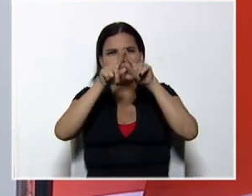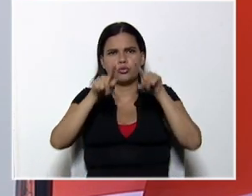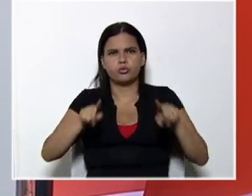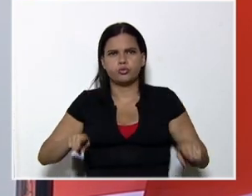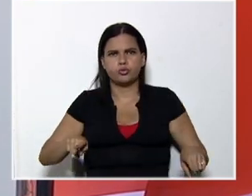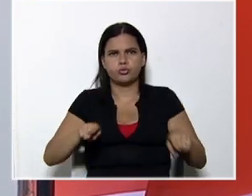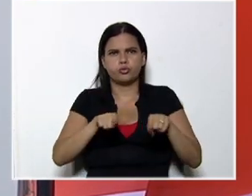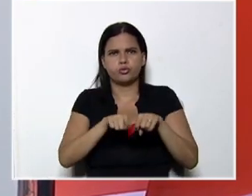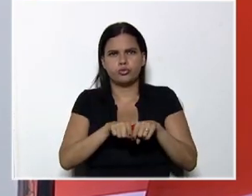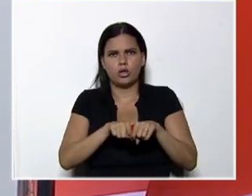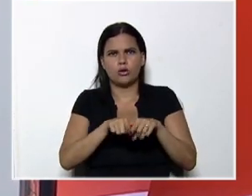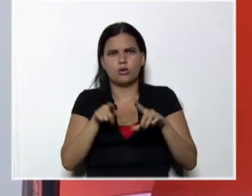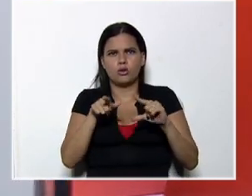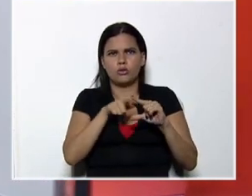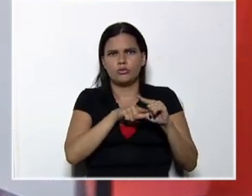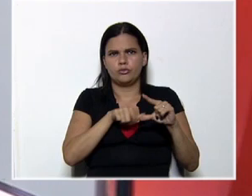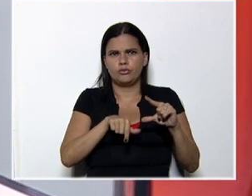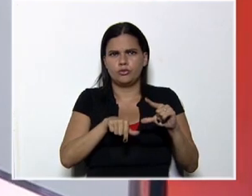de la siguiente manera.